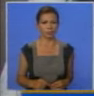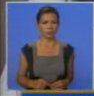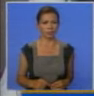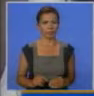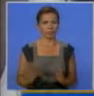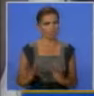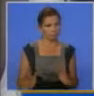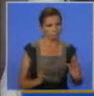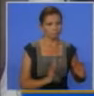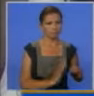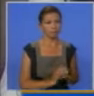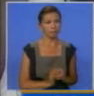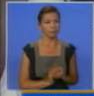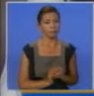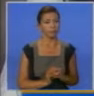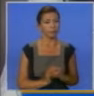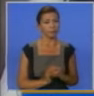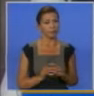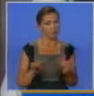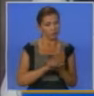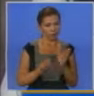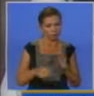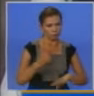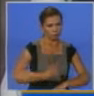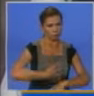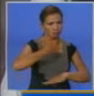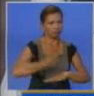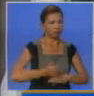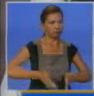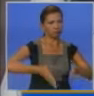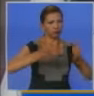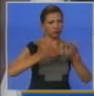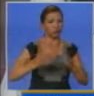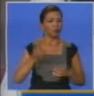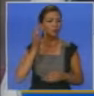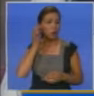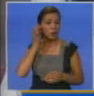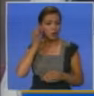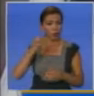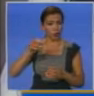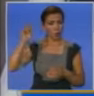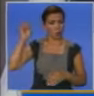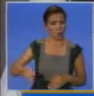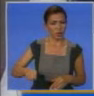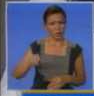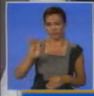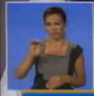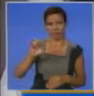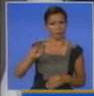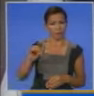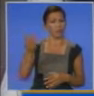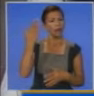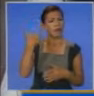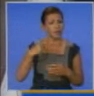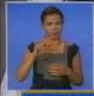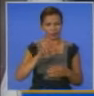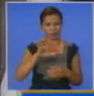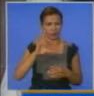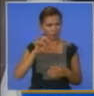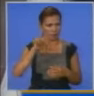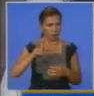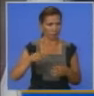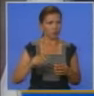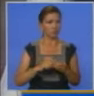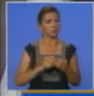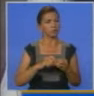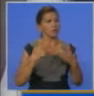En las próximas horas, la Fiscalía presentará una queja en contra de la jueza Fabiola Gallardo, quien sobreselló a 39 presuntos